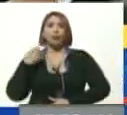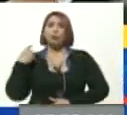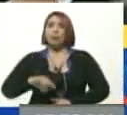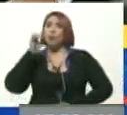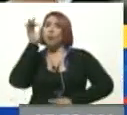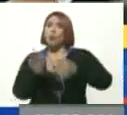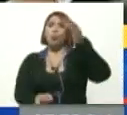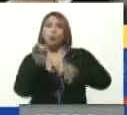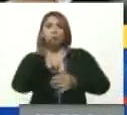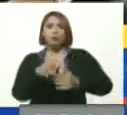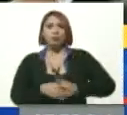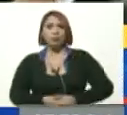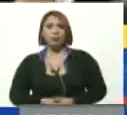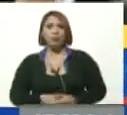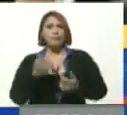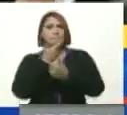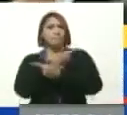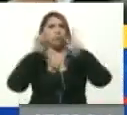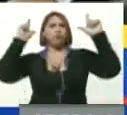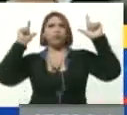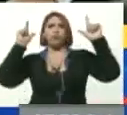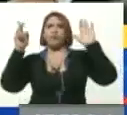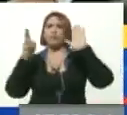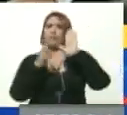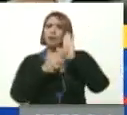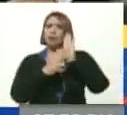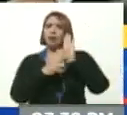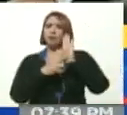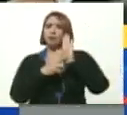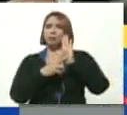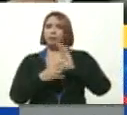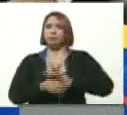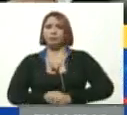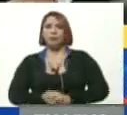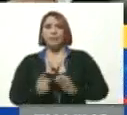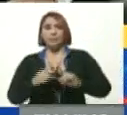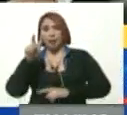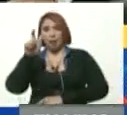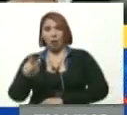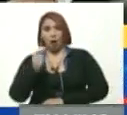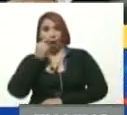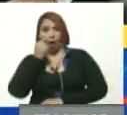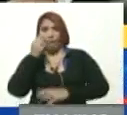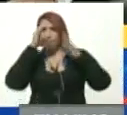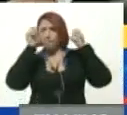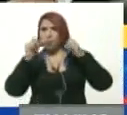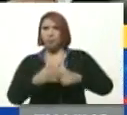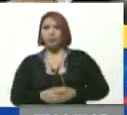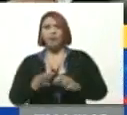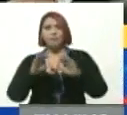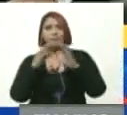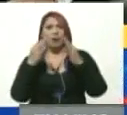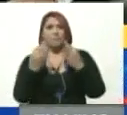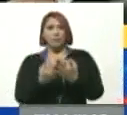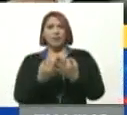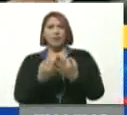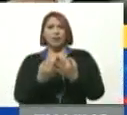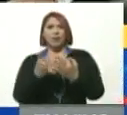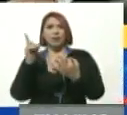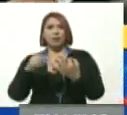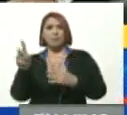justicia, libertad, verdad y reparación para Alessandro Morán, para su familia y